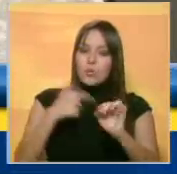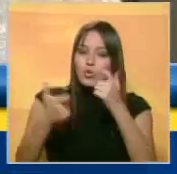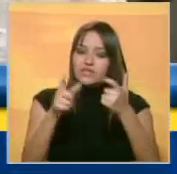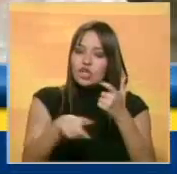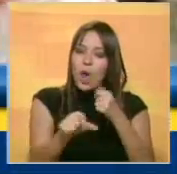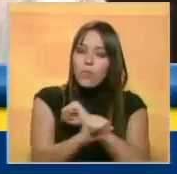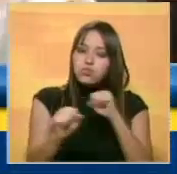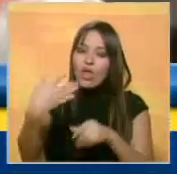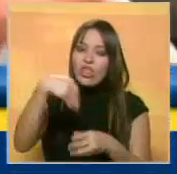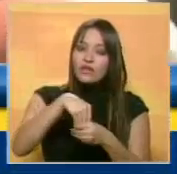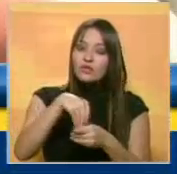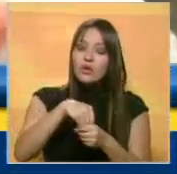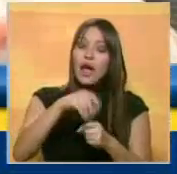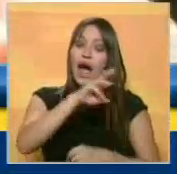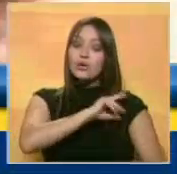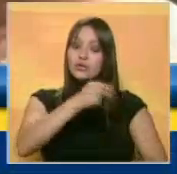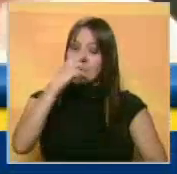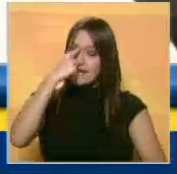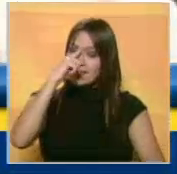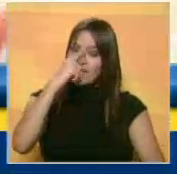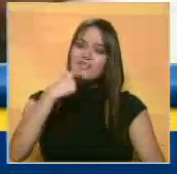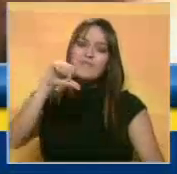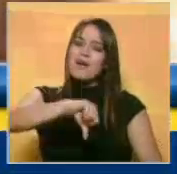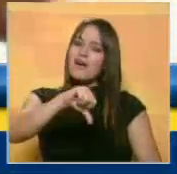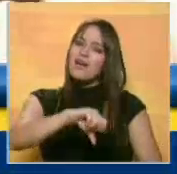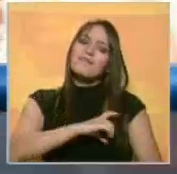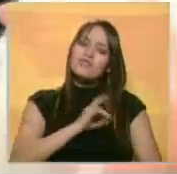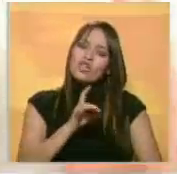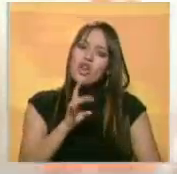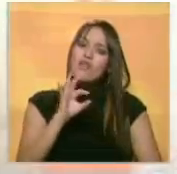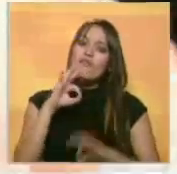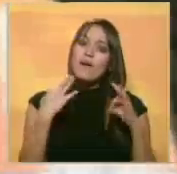autoridades de la India condenaron el atentado y enviaron el pésame a los familiares